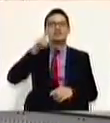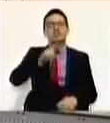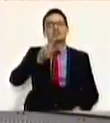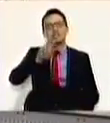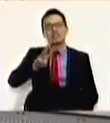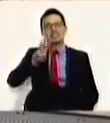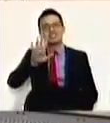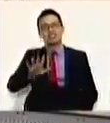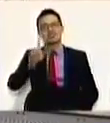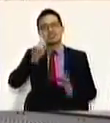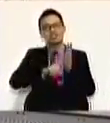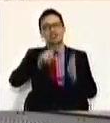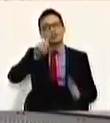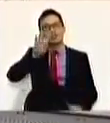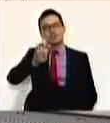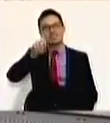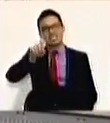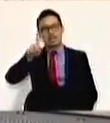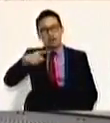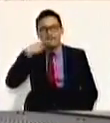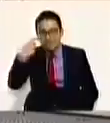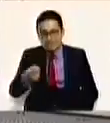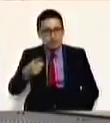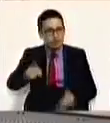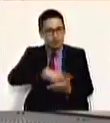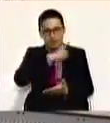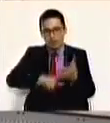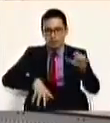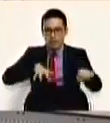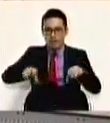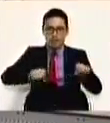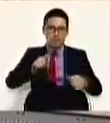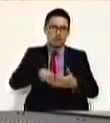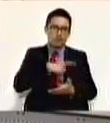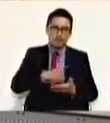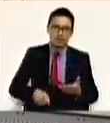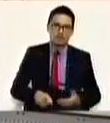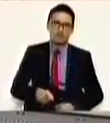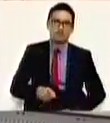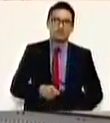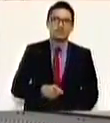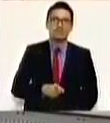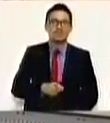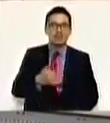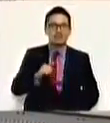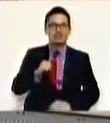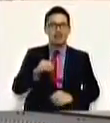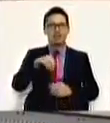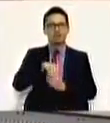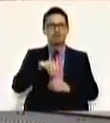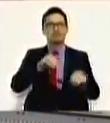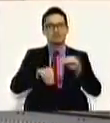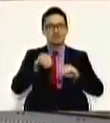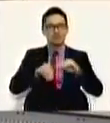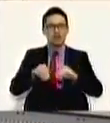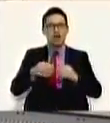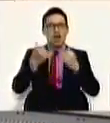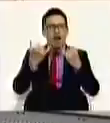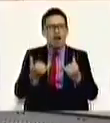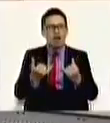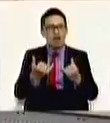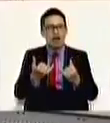135 del 61 está la prohibición de acumular baldíos. Eso está meridianamente establecido. ¿De dónde surge la